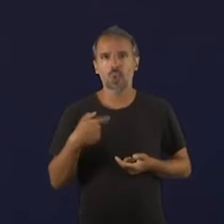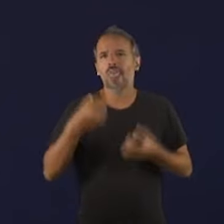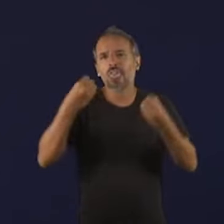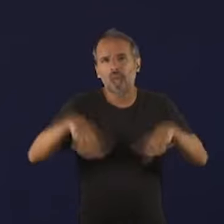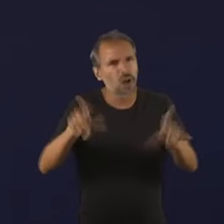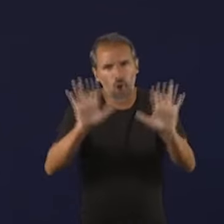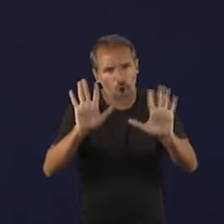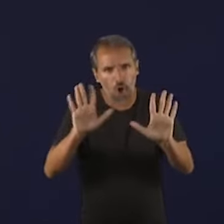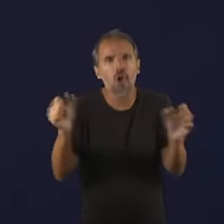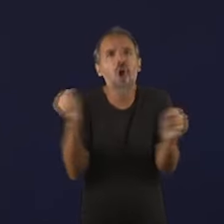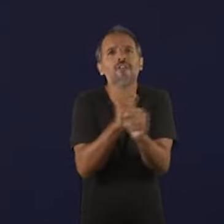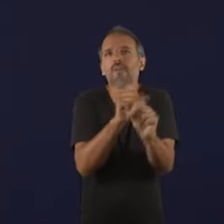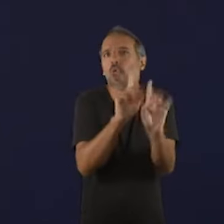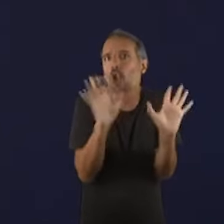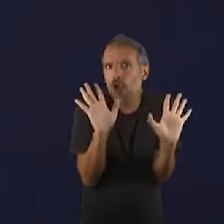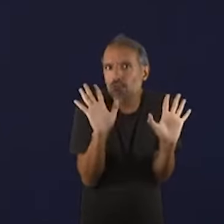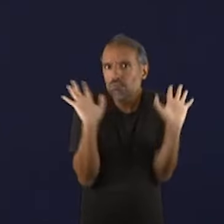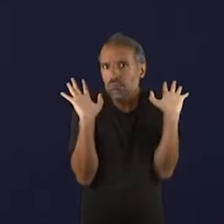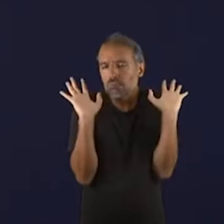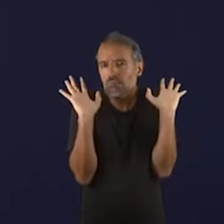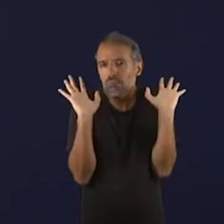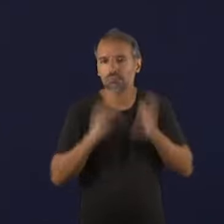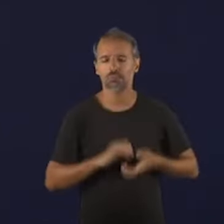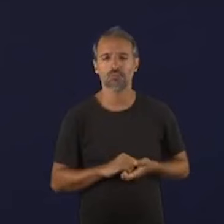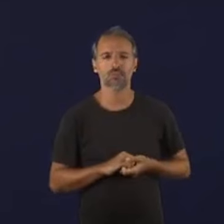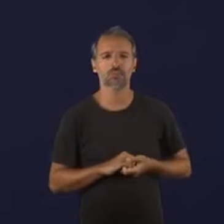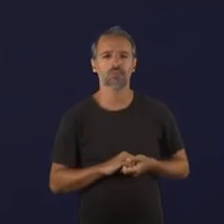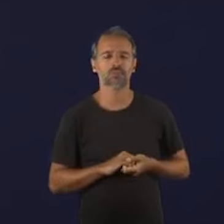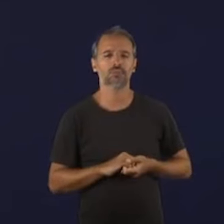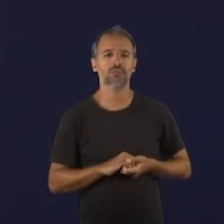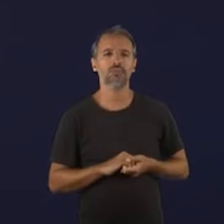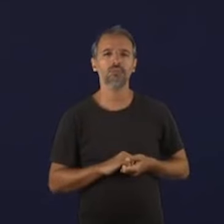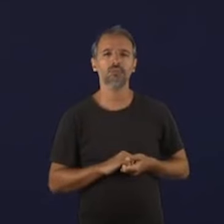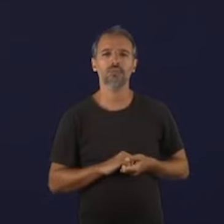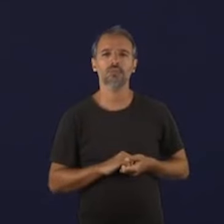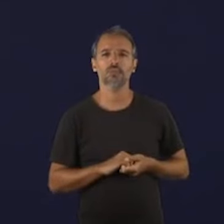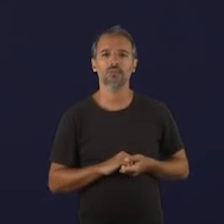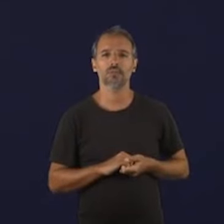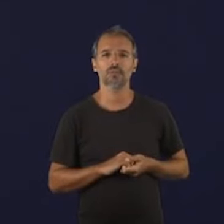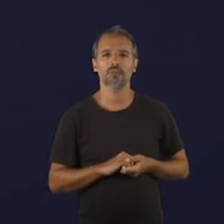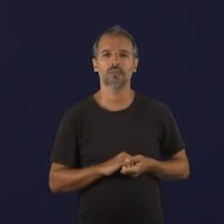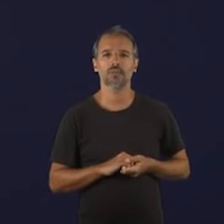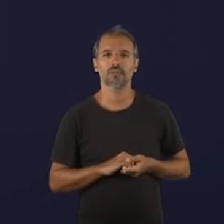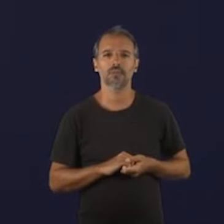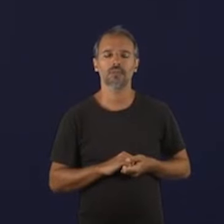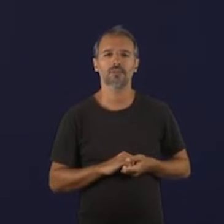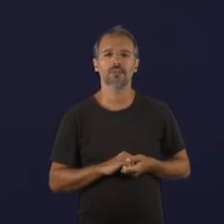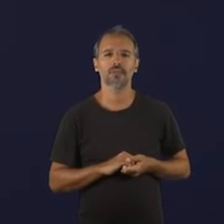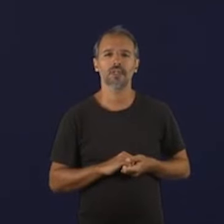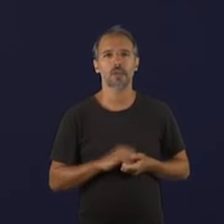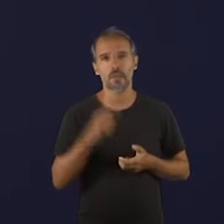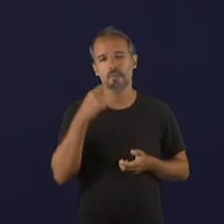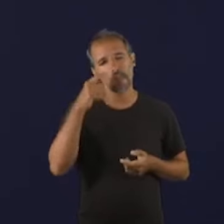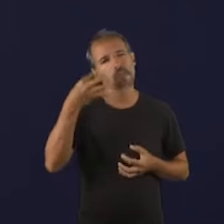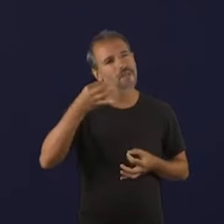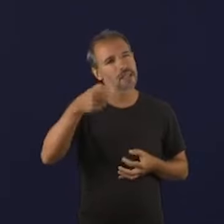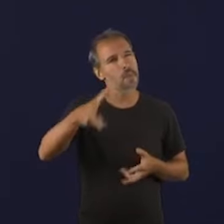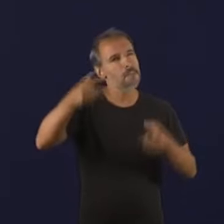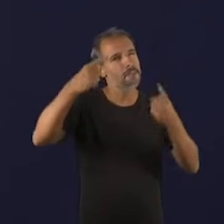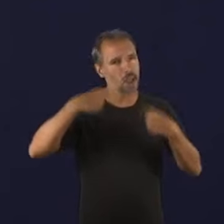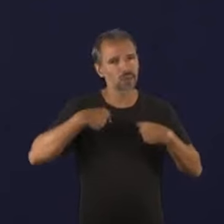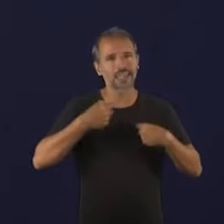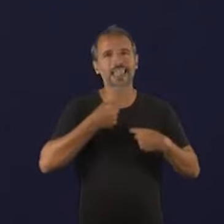hay nada confirmado no no te referís claro De hecho me viene bien tu pregunta porque lo